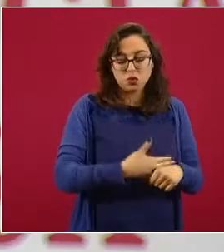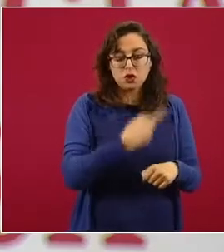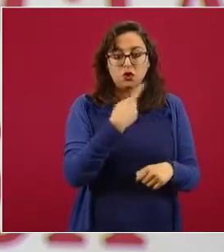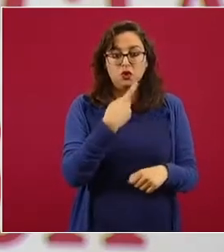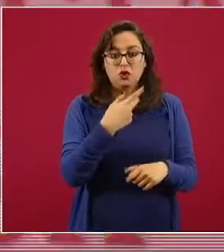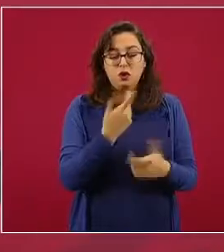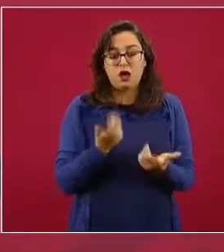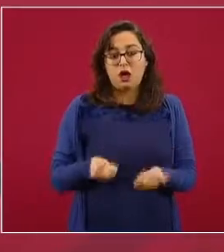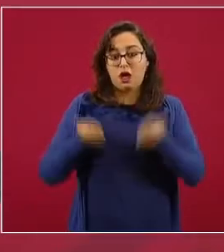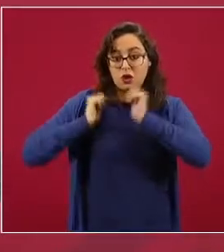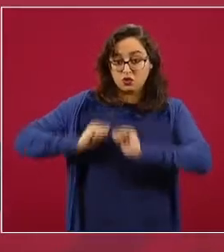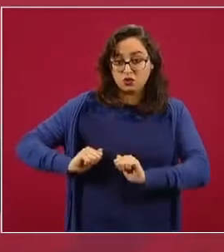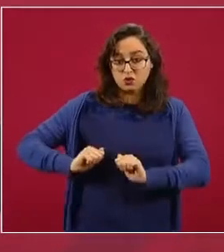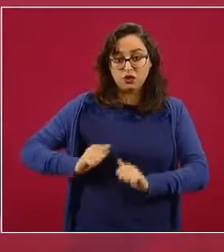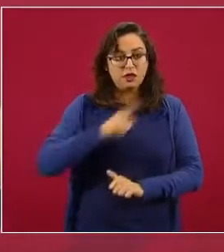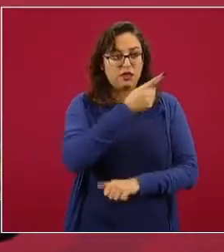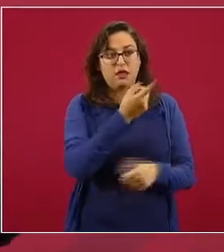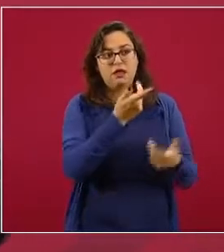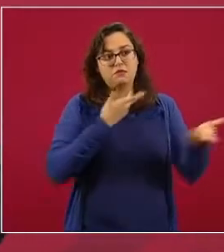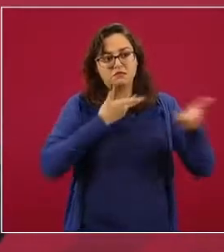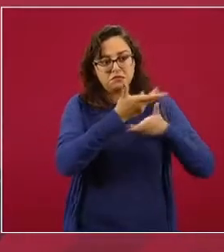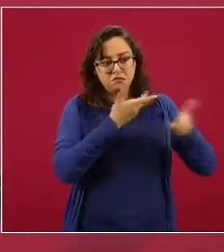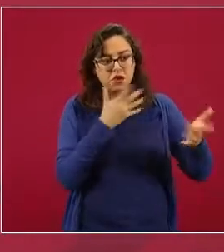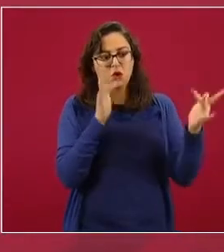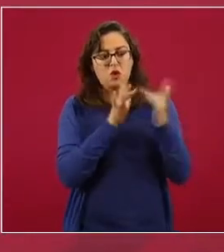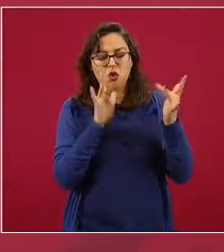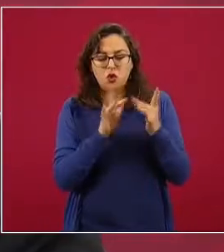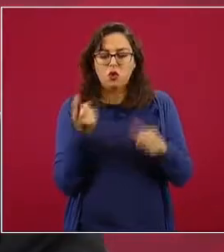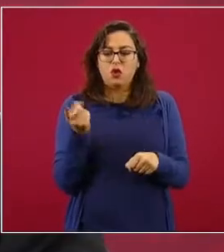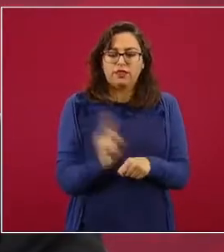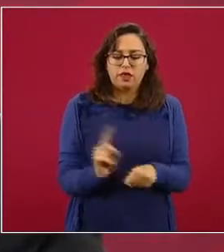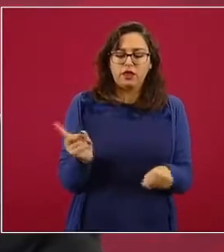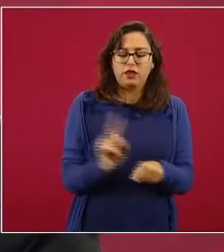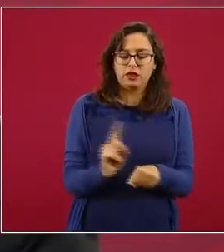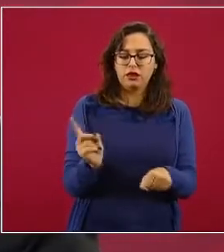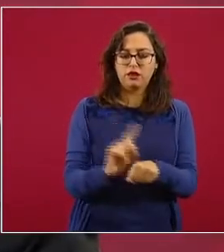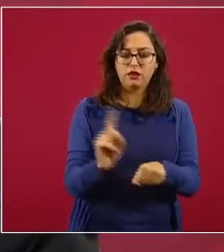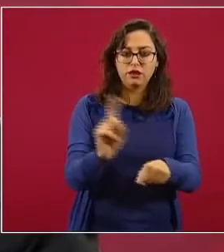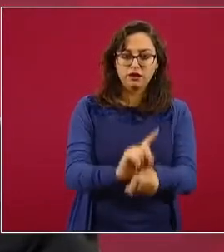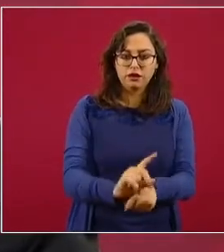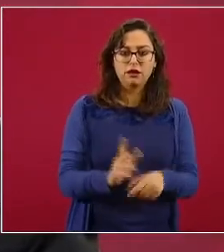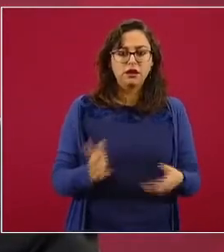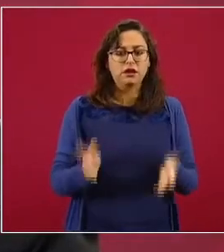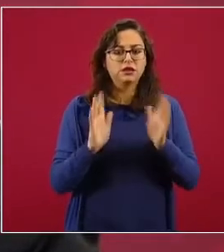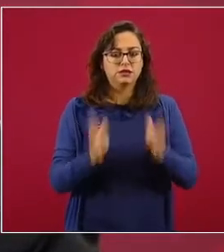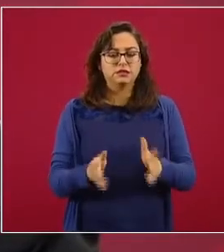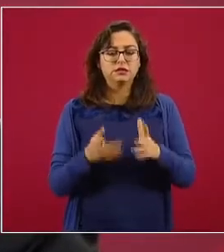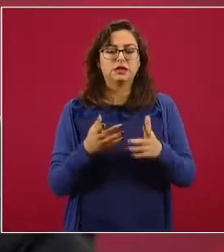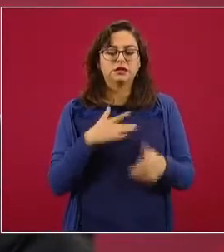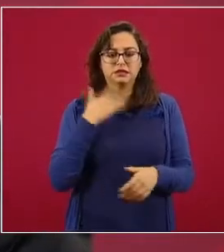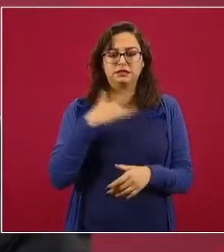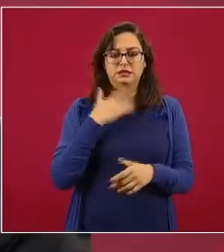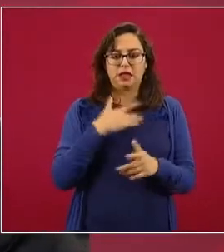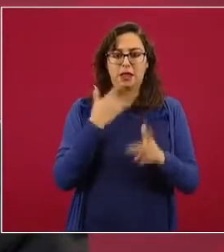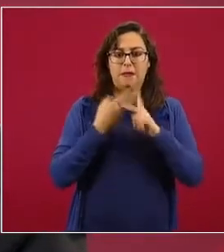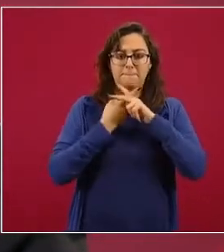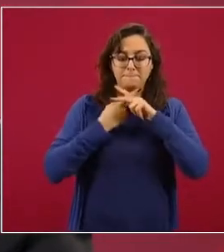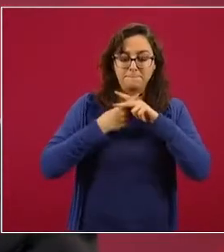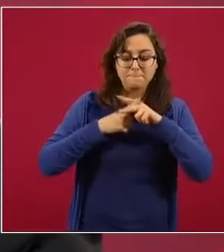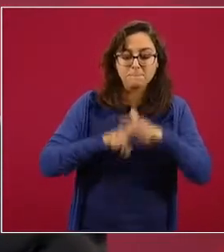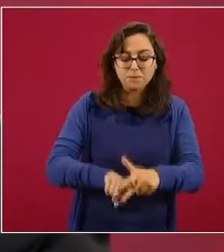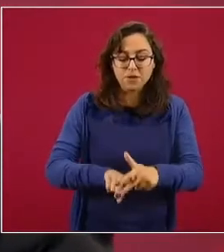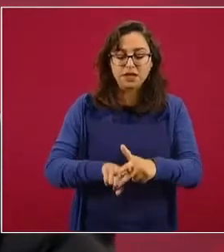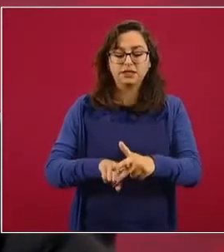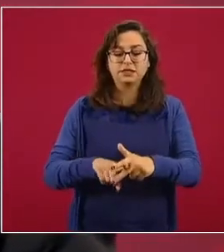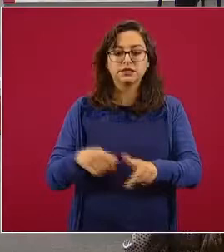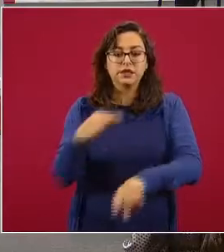que nos tienen, como ustedes saben, informados cada día, están iniciando su programa de vacunación o lo tienen